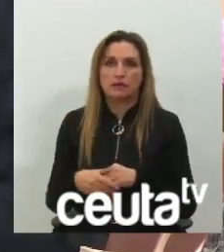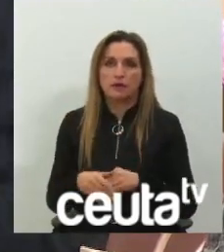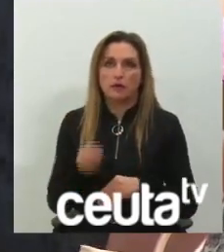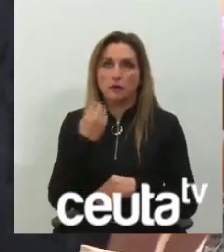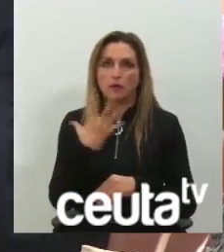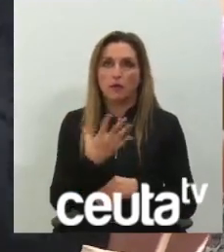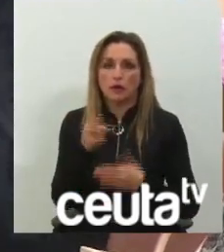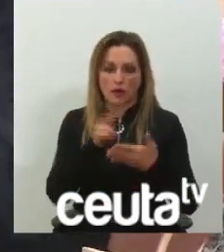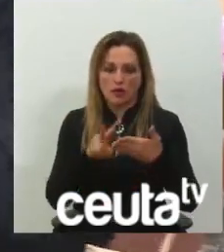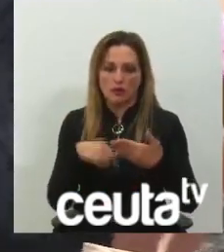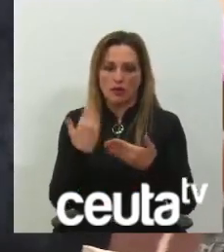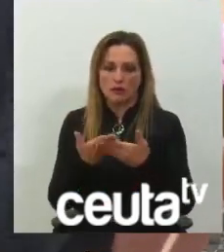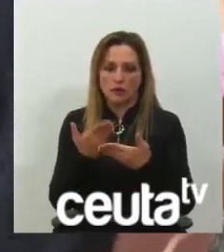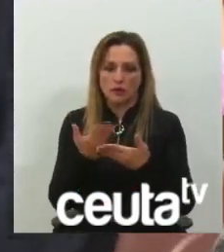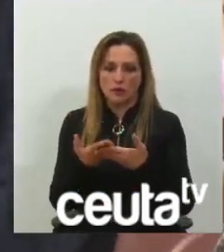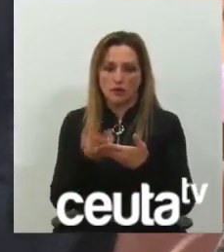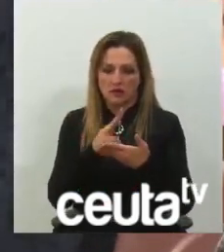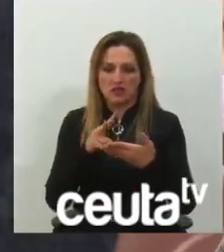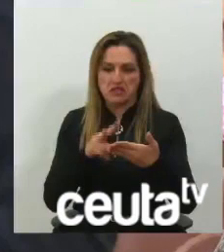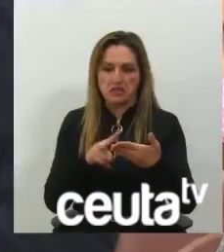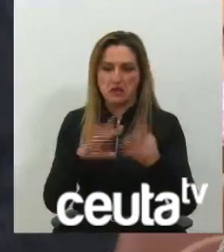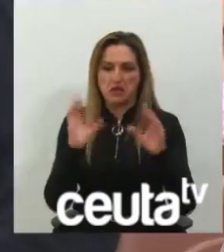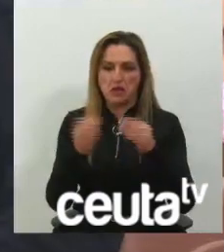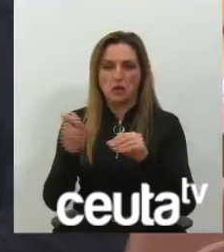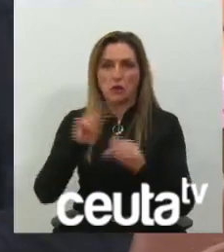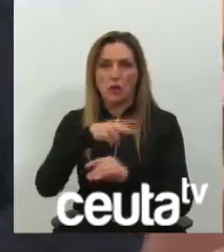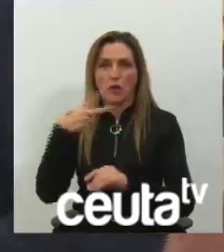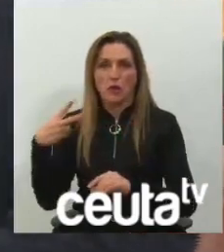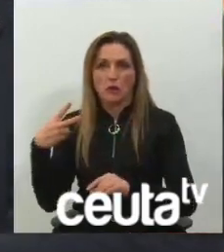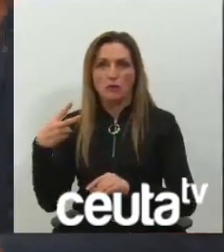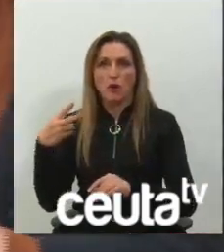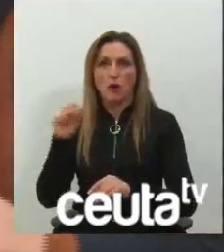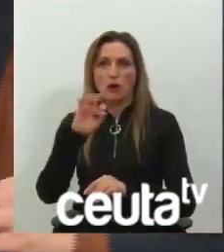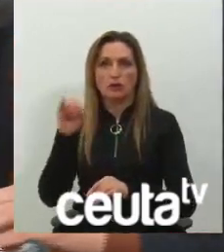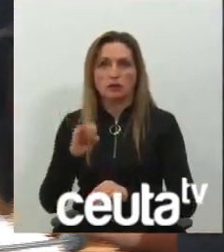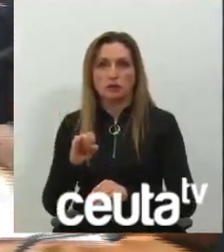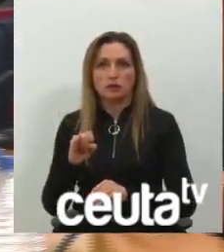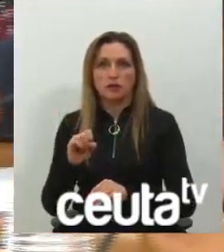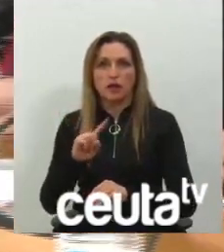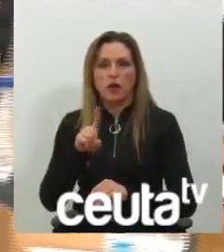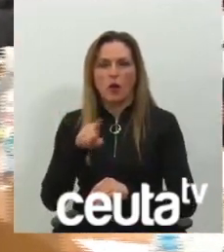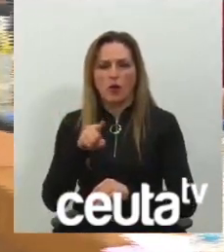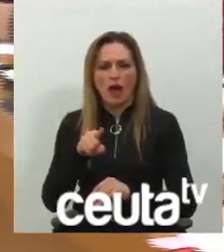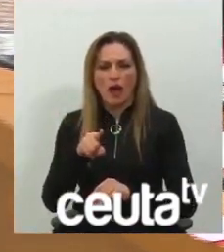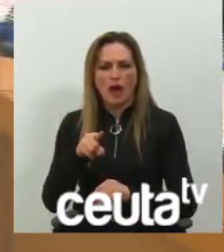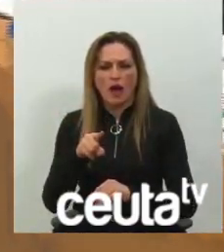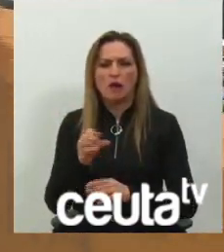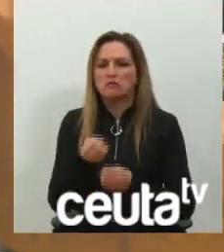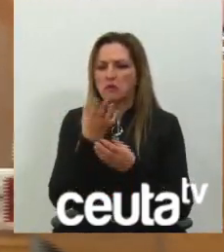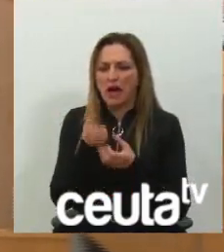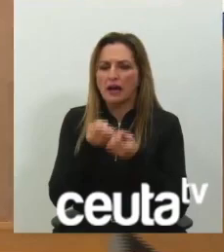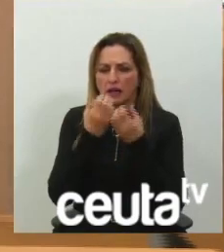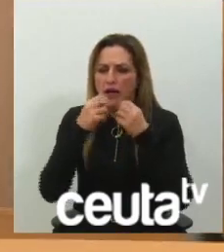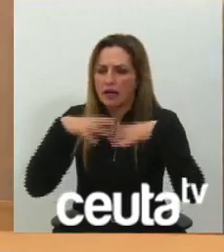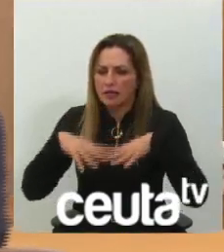bueno leyendo la propuesta del grupo box recordado la anécdota de del escritor josep